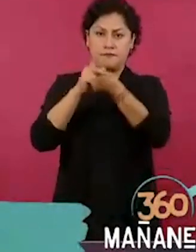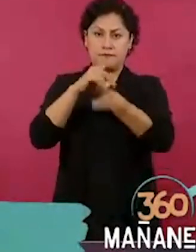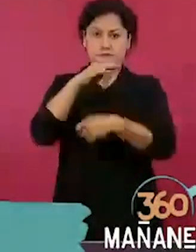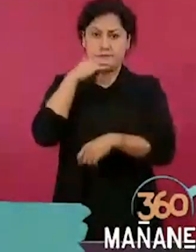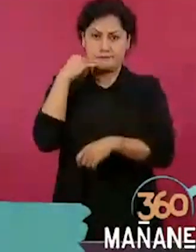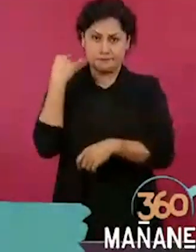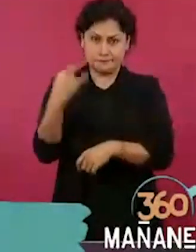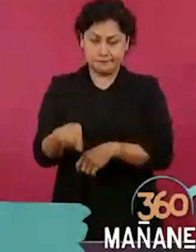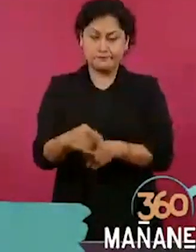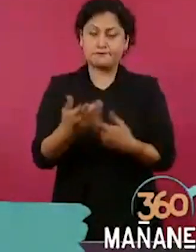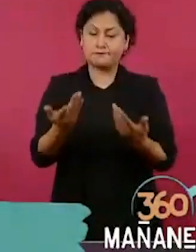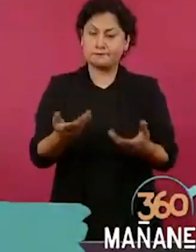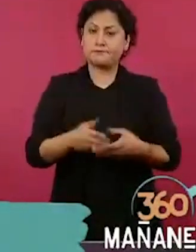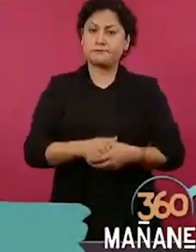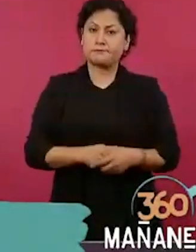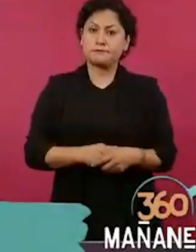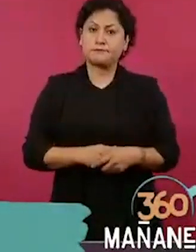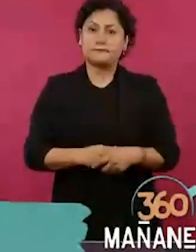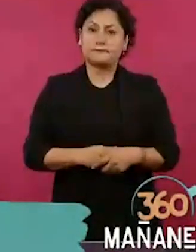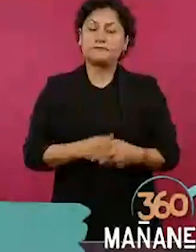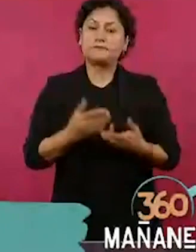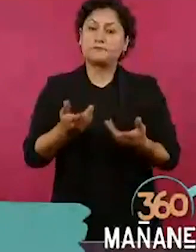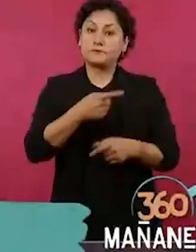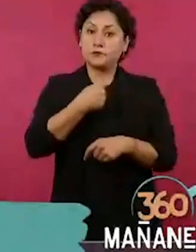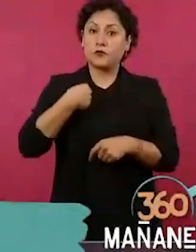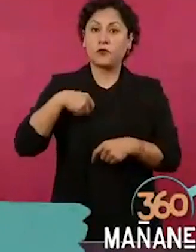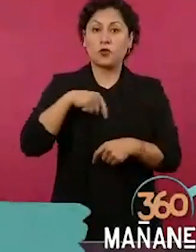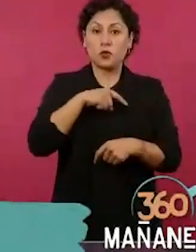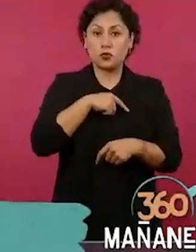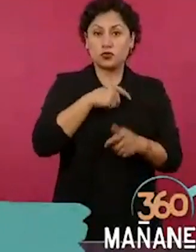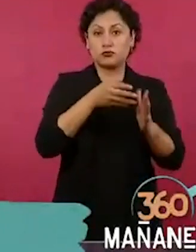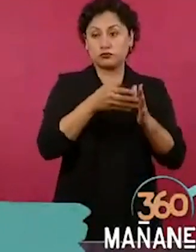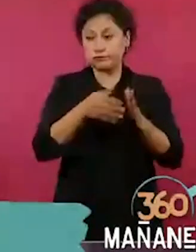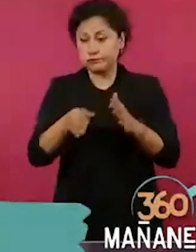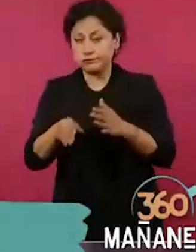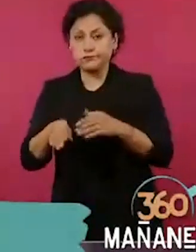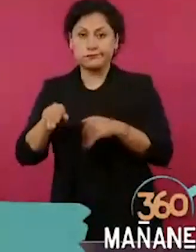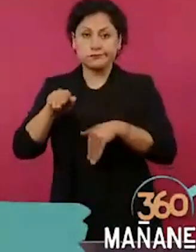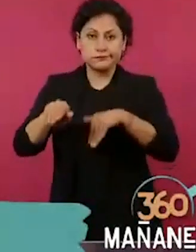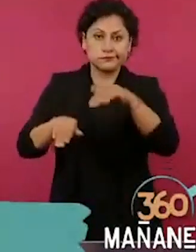para que lo liberaran, para que le salvaran la vida.